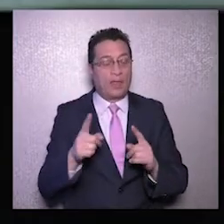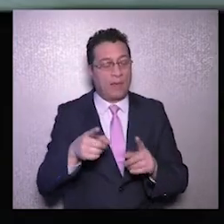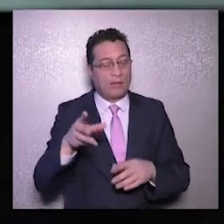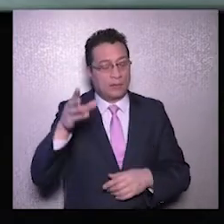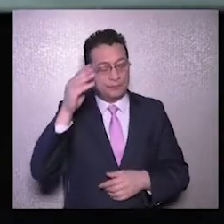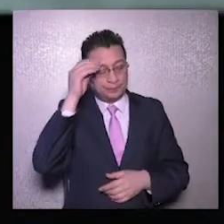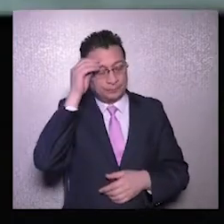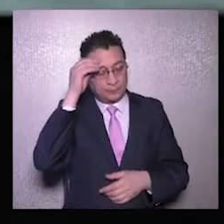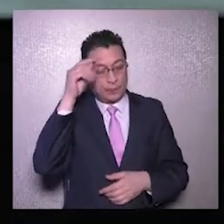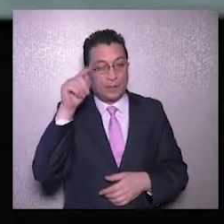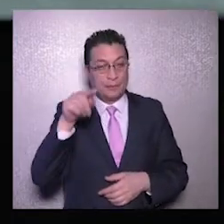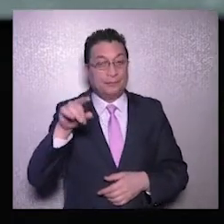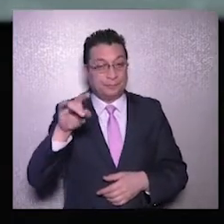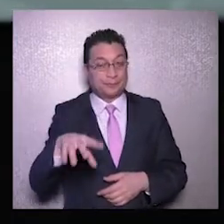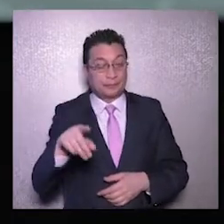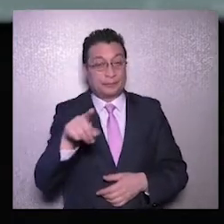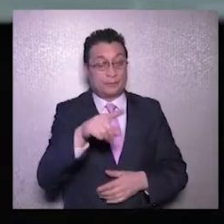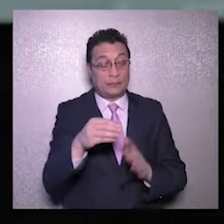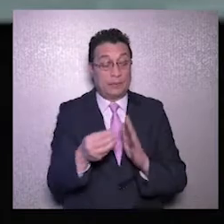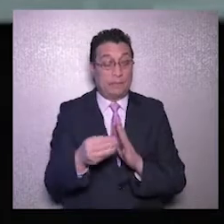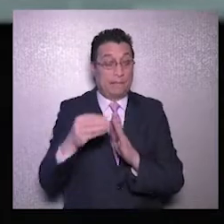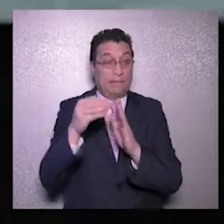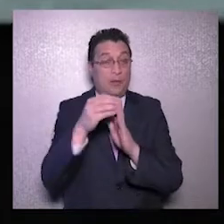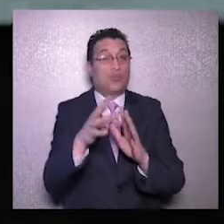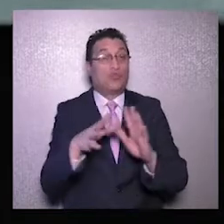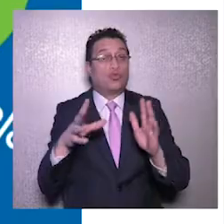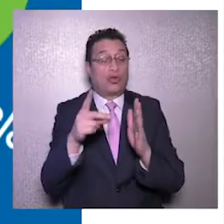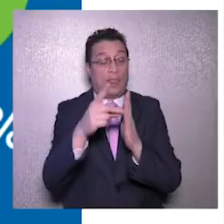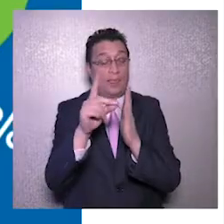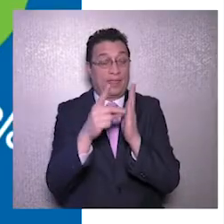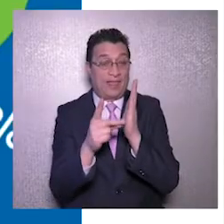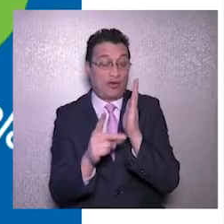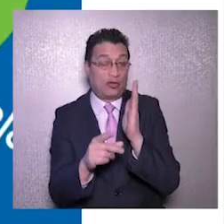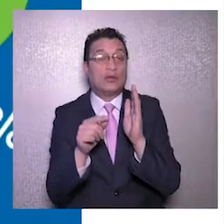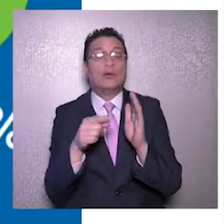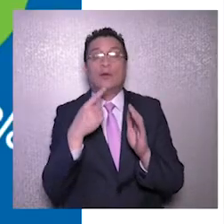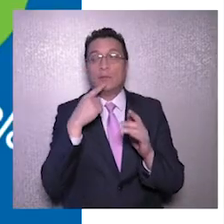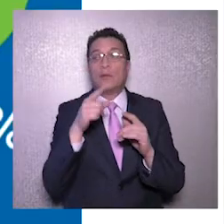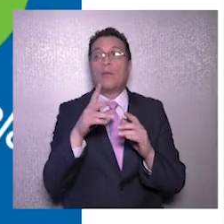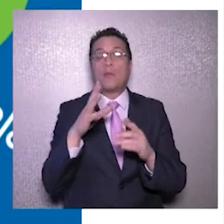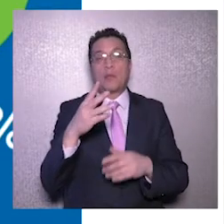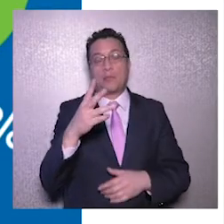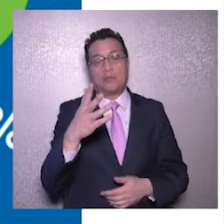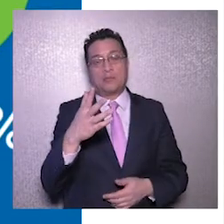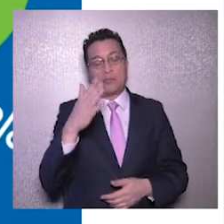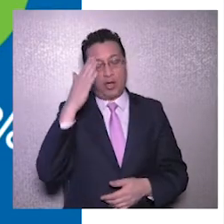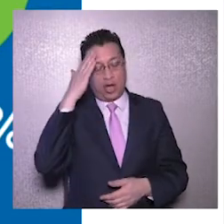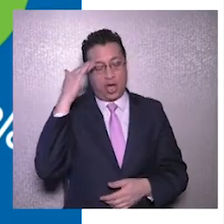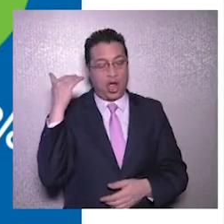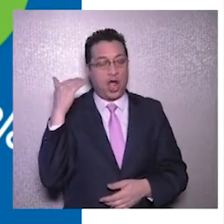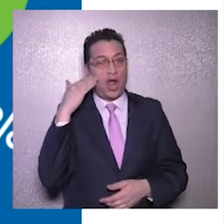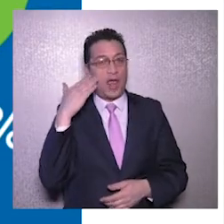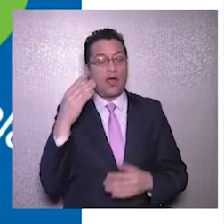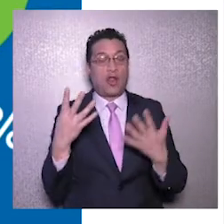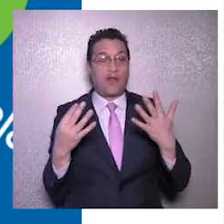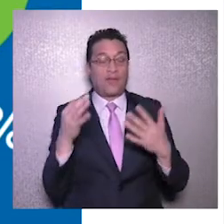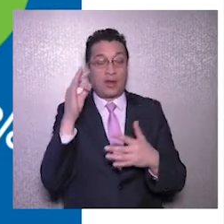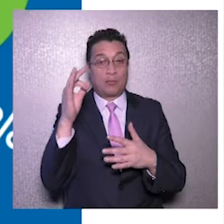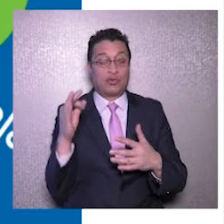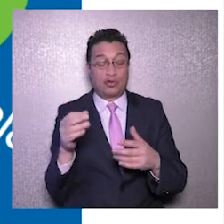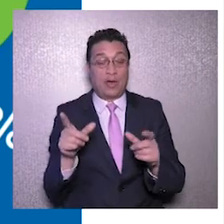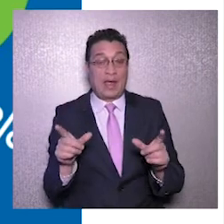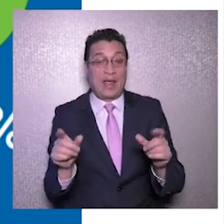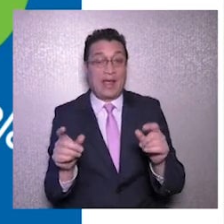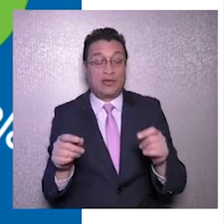Y el sobrediagnóstico, como les digo, ya está ocurriendo. En Corea, por ejemplo, se estima que el 90% de los diagnósticos de cáncer